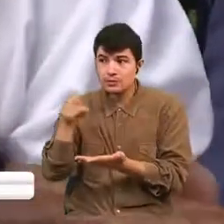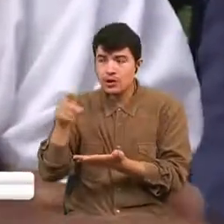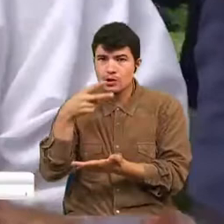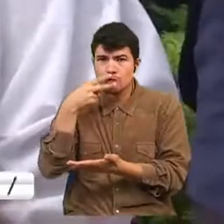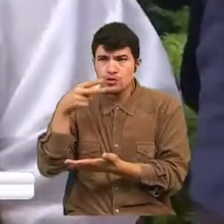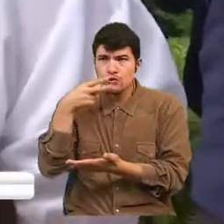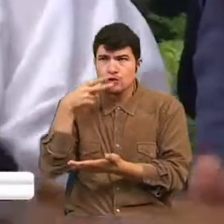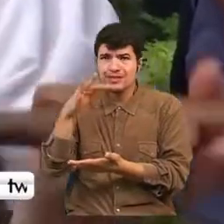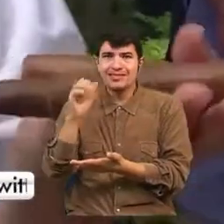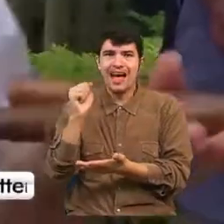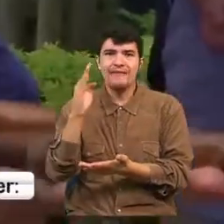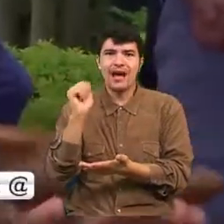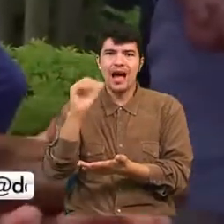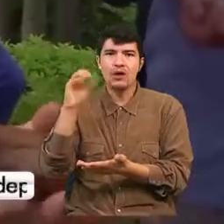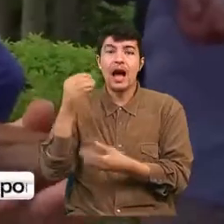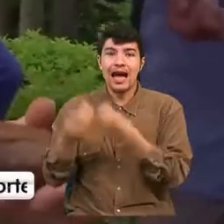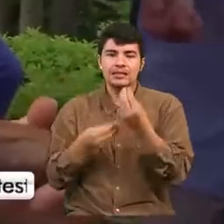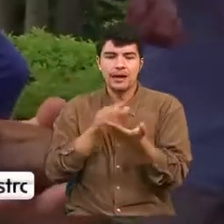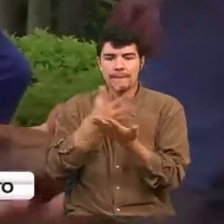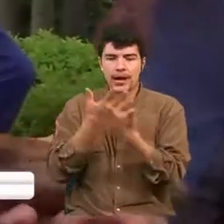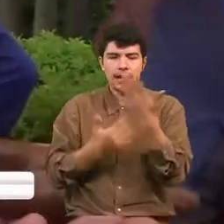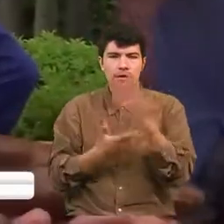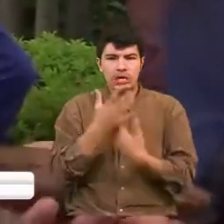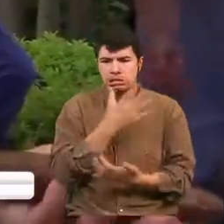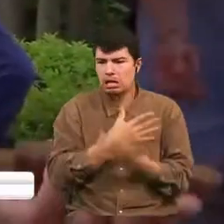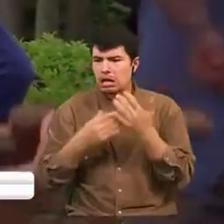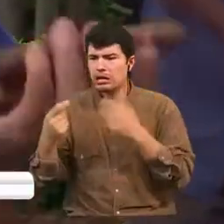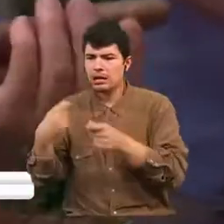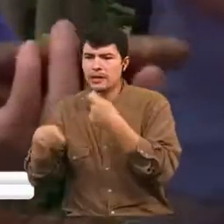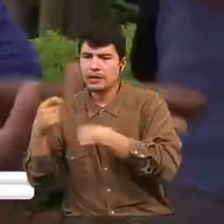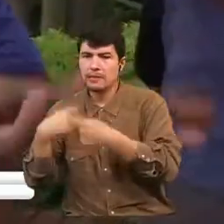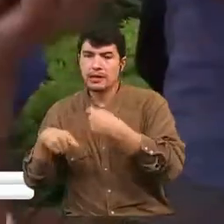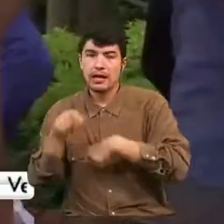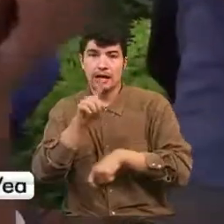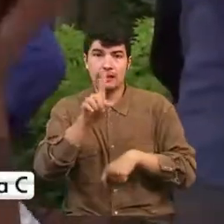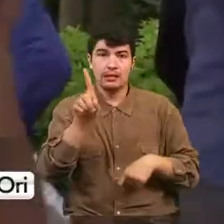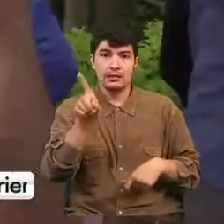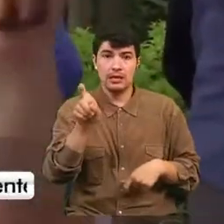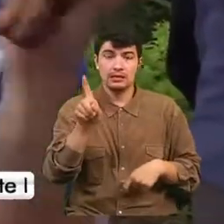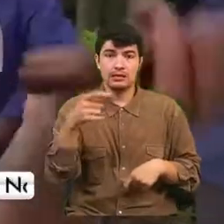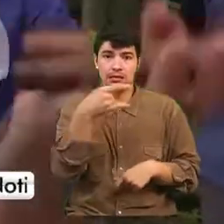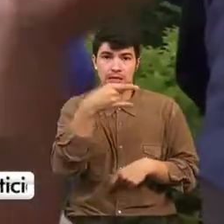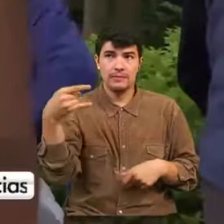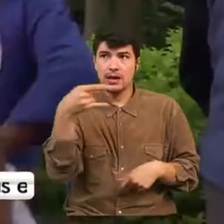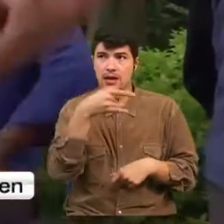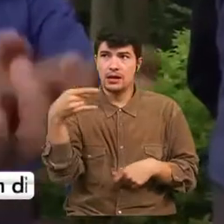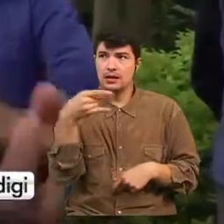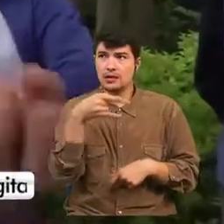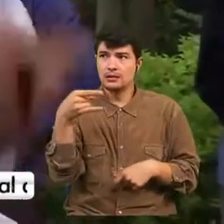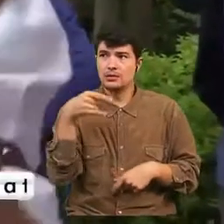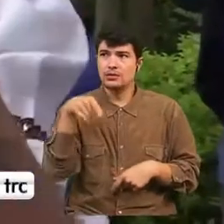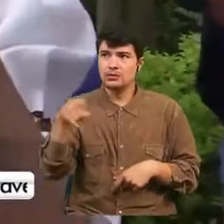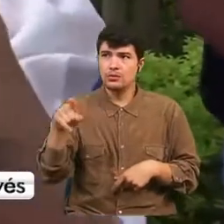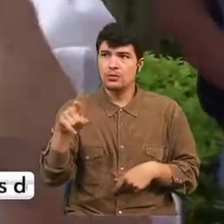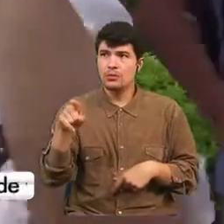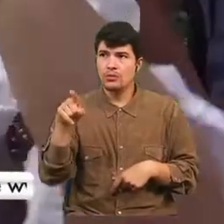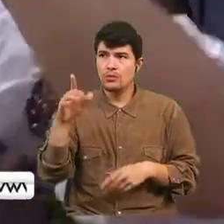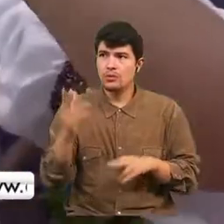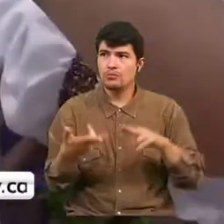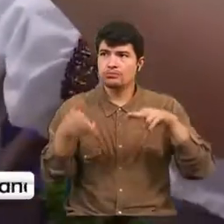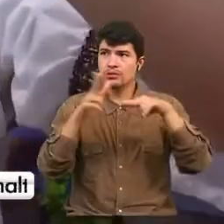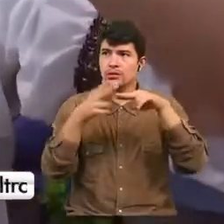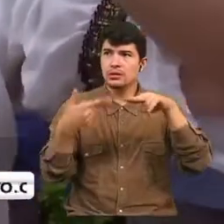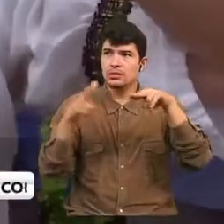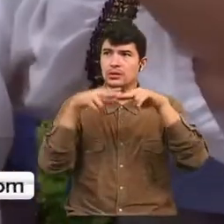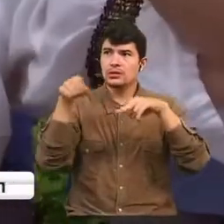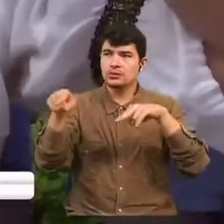unos tabacos hechos a mano, y los sacaba a vender a la plaza de mercado. El 16 de marzo aparece el edicto que contenía el alza de